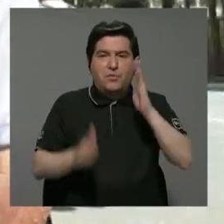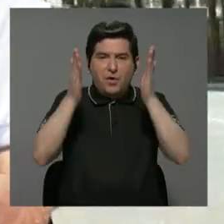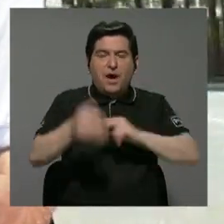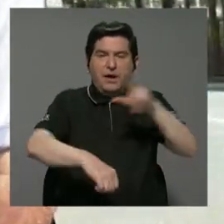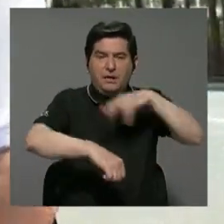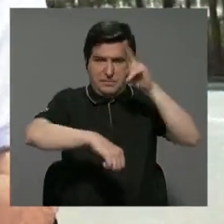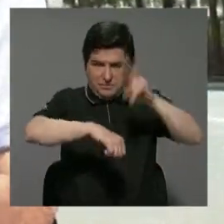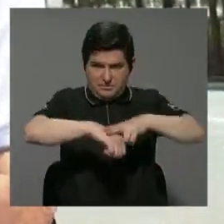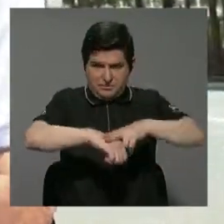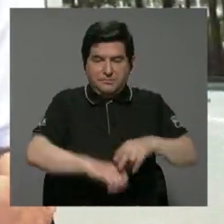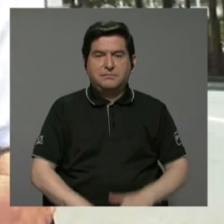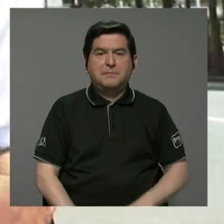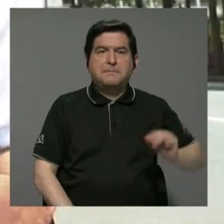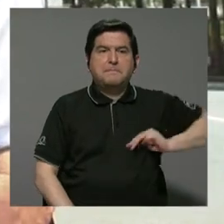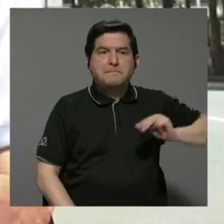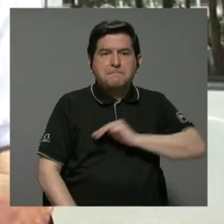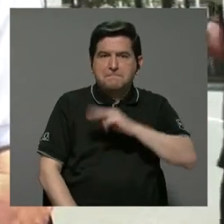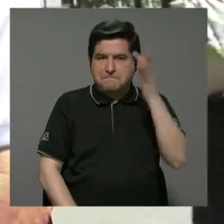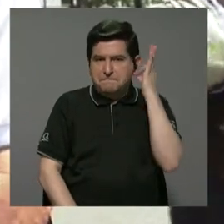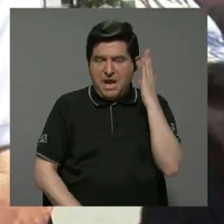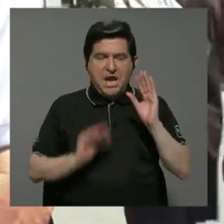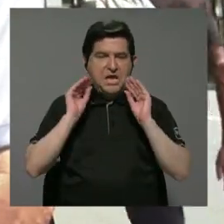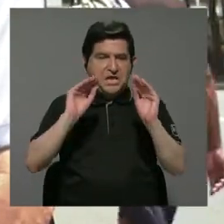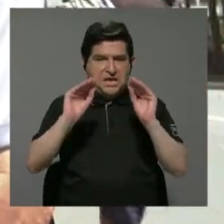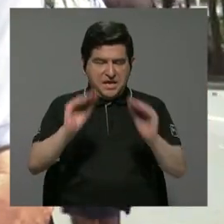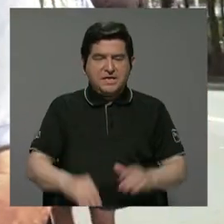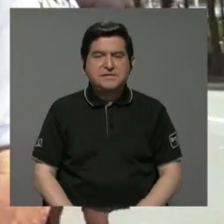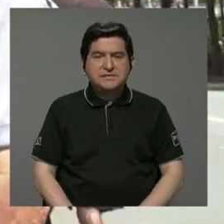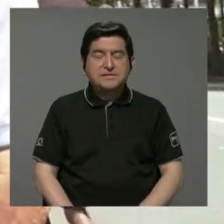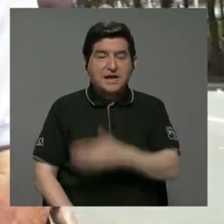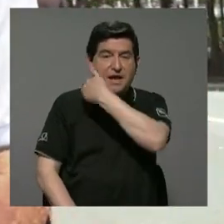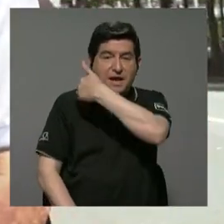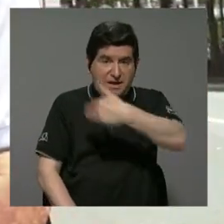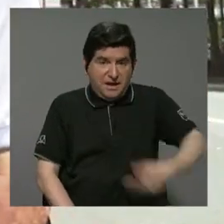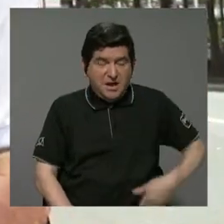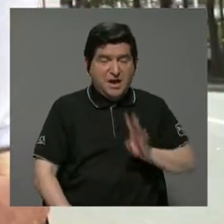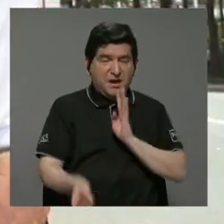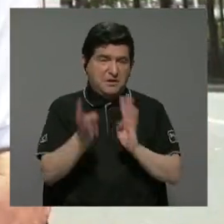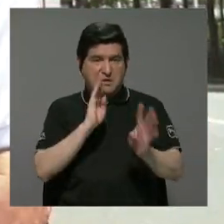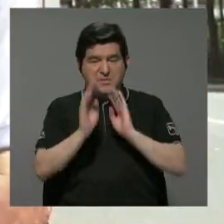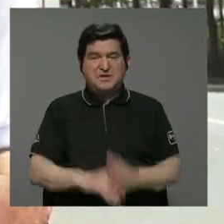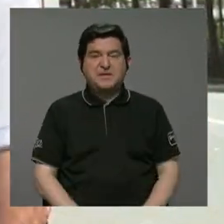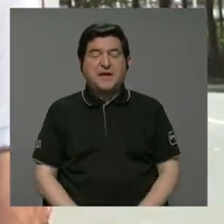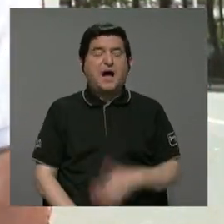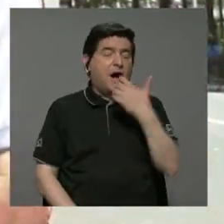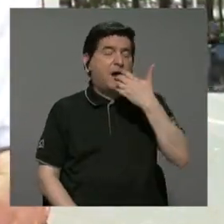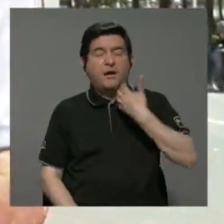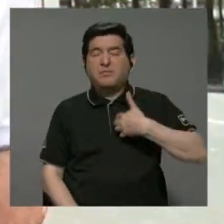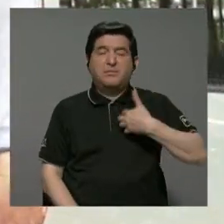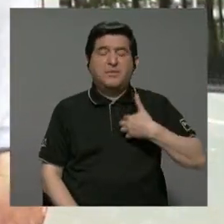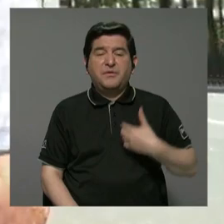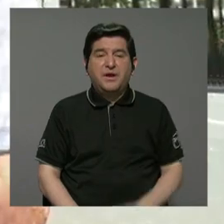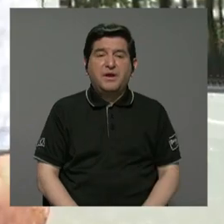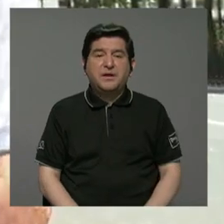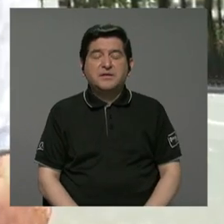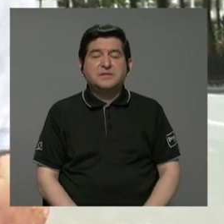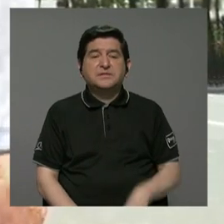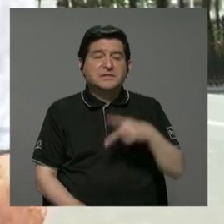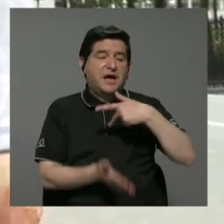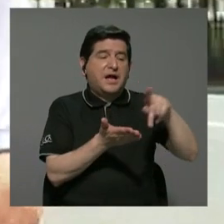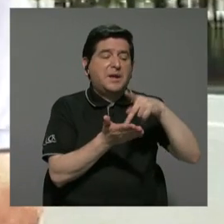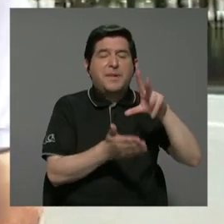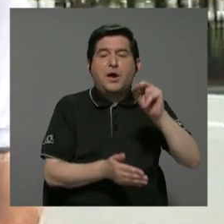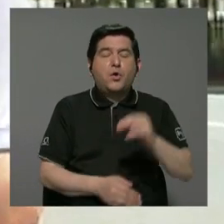nacionales, la ministra de Educación junto con el presidente han hablado que se privilegia los salarios frente a las